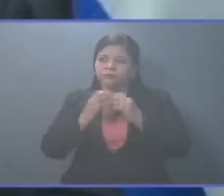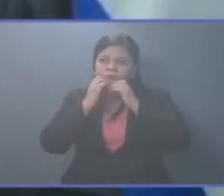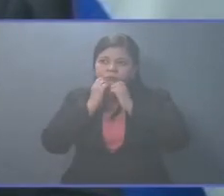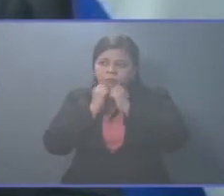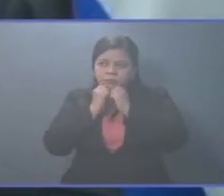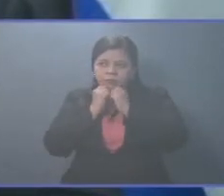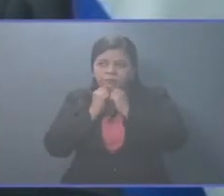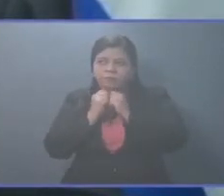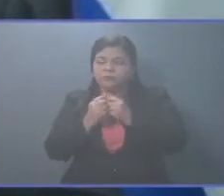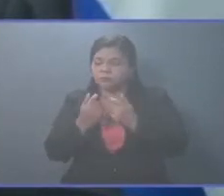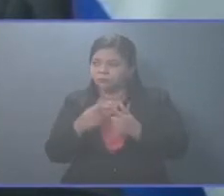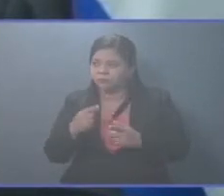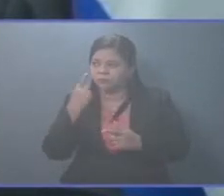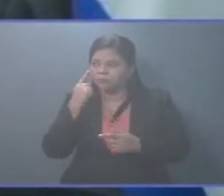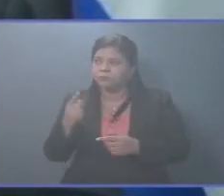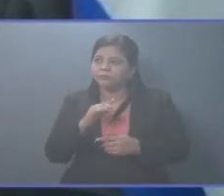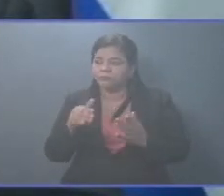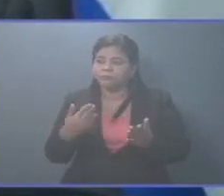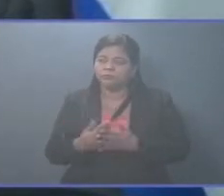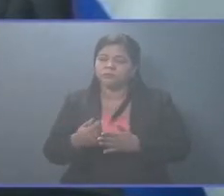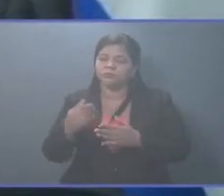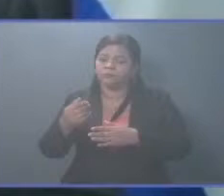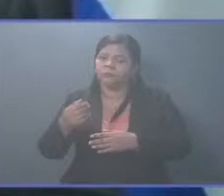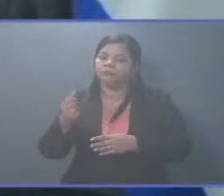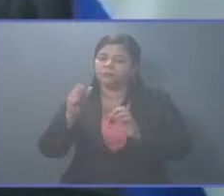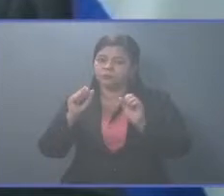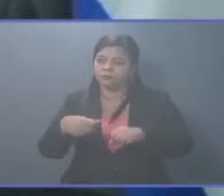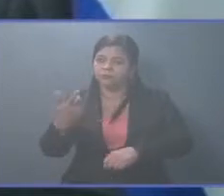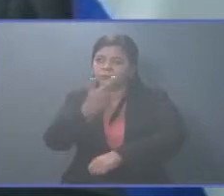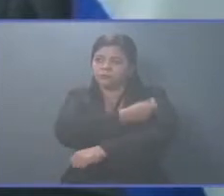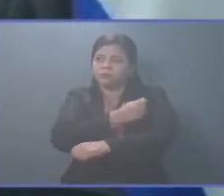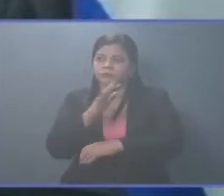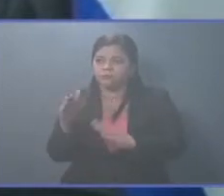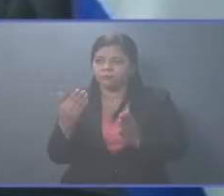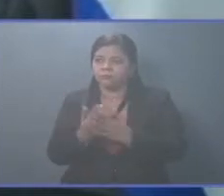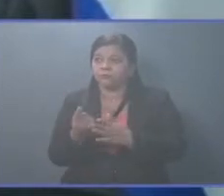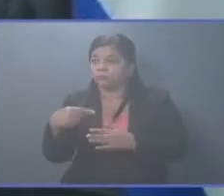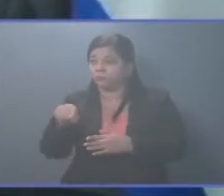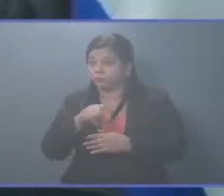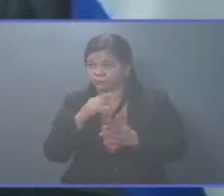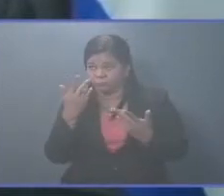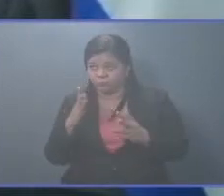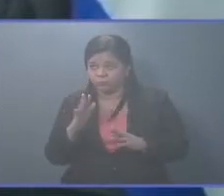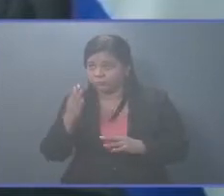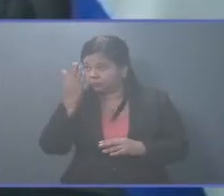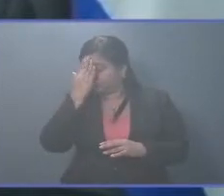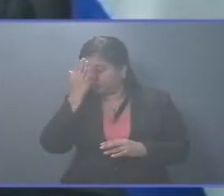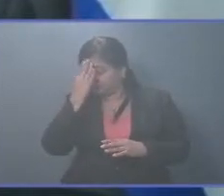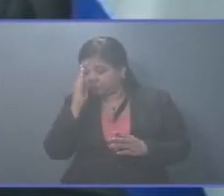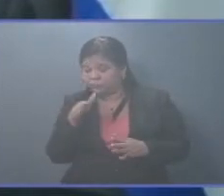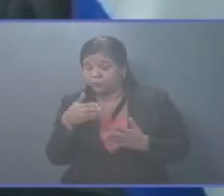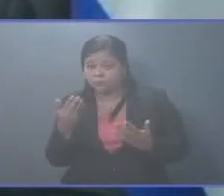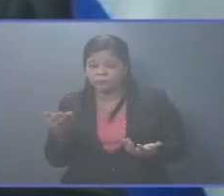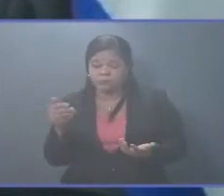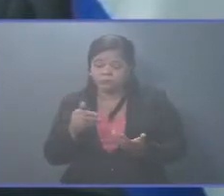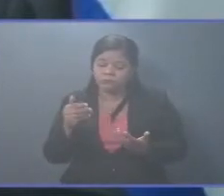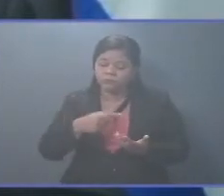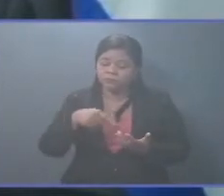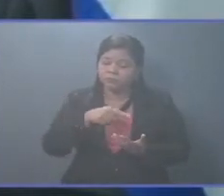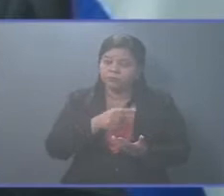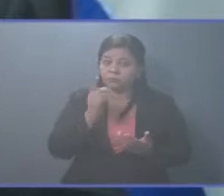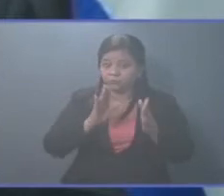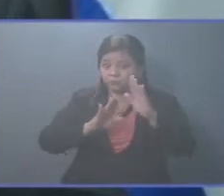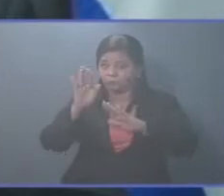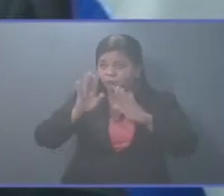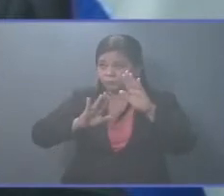fundamentales en la viabilidad de esas vacunas. Ustedes han asesorado de cómo hacer esas capacitaciones a las personas que van a